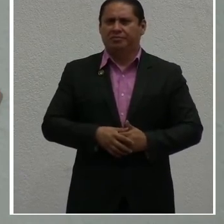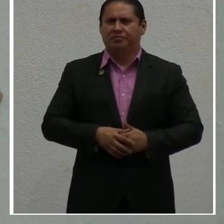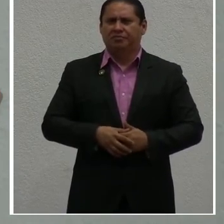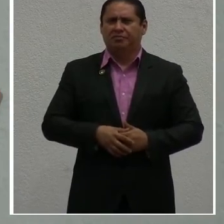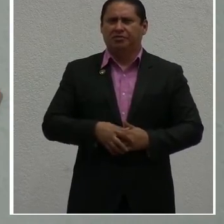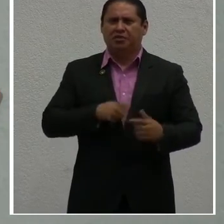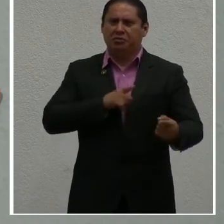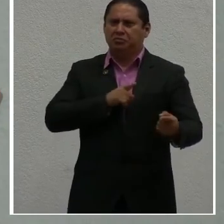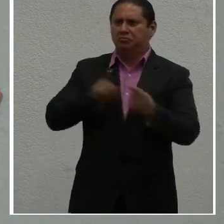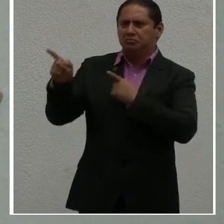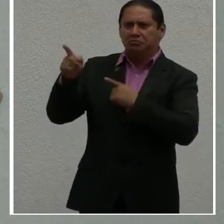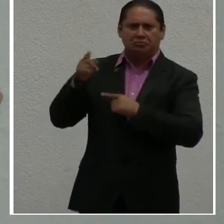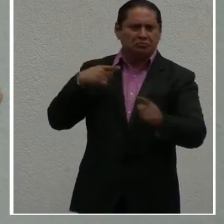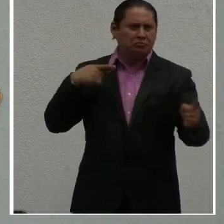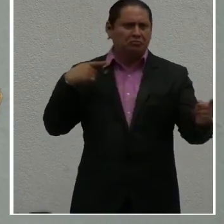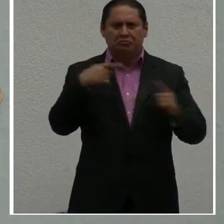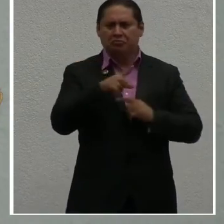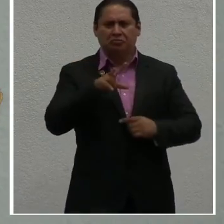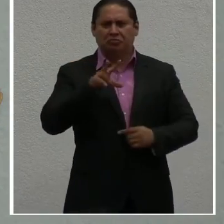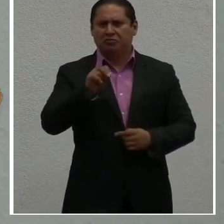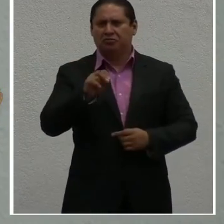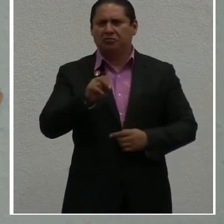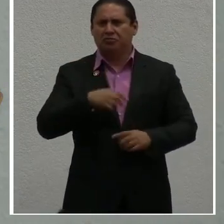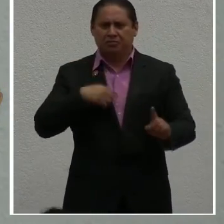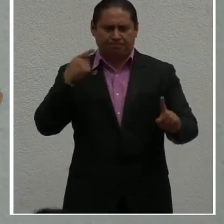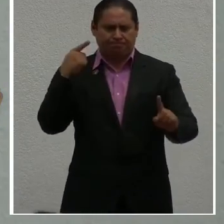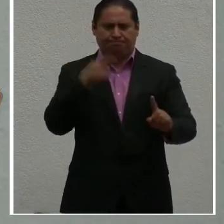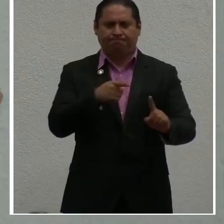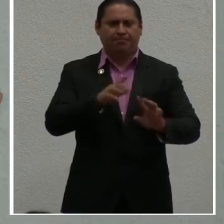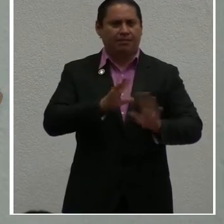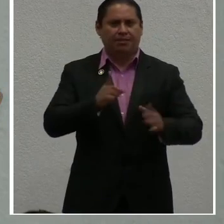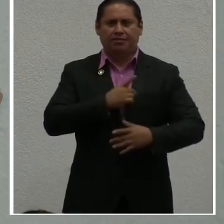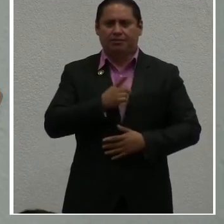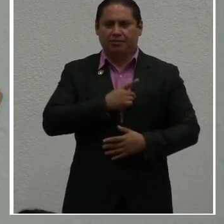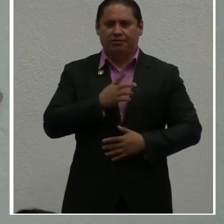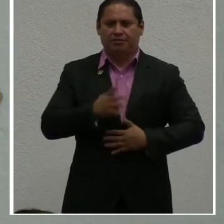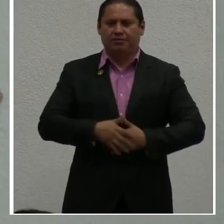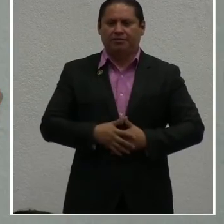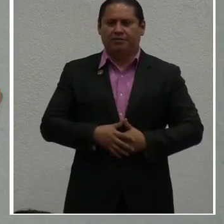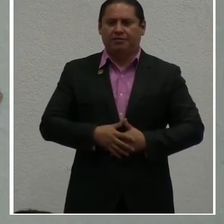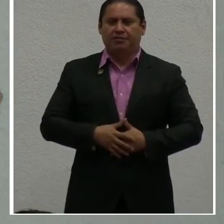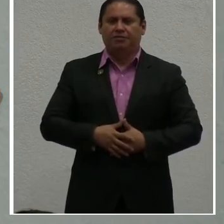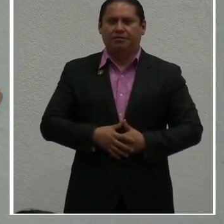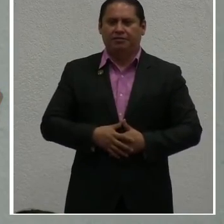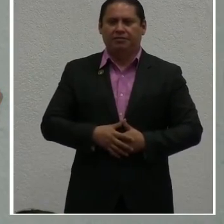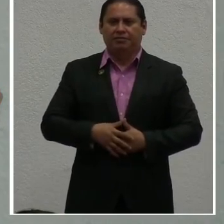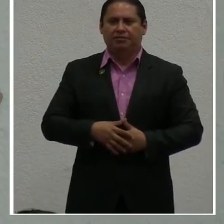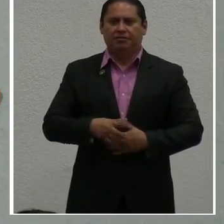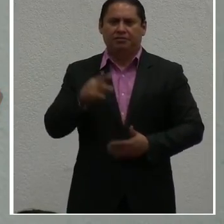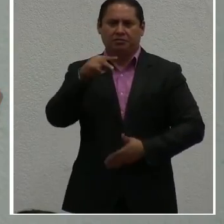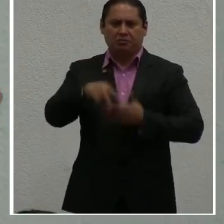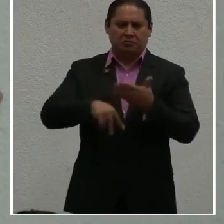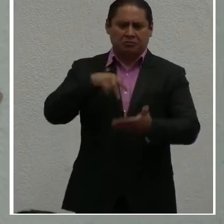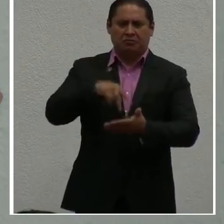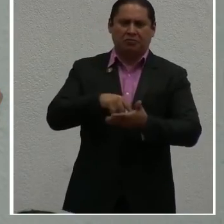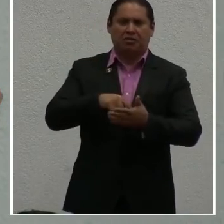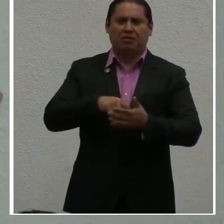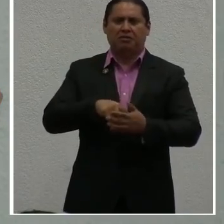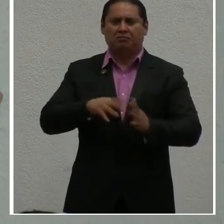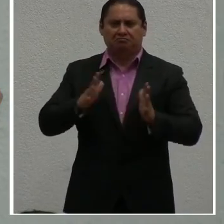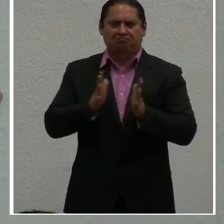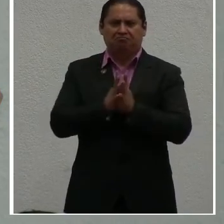insultarnos ni nada, pero voy directo al grano. Lo que es. Yo no voy a subir a pelear más